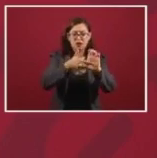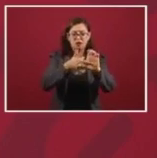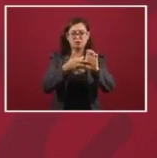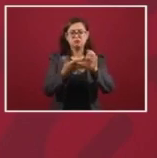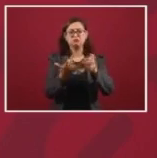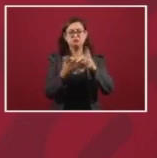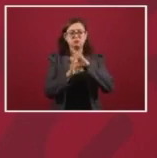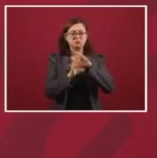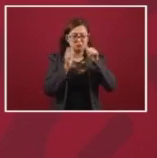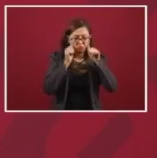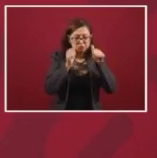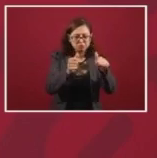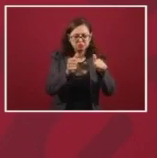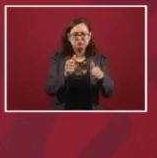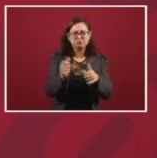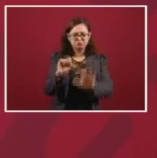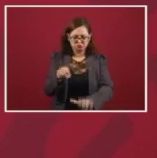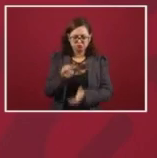a migrantes.